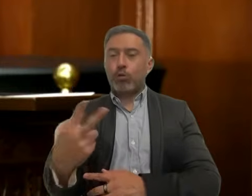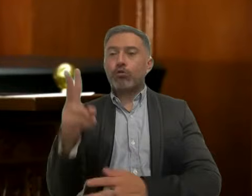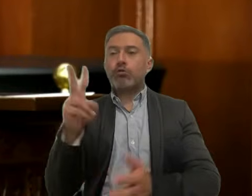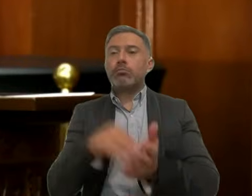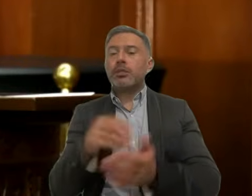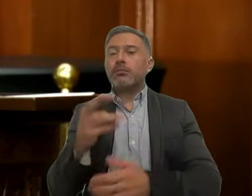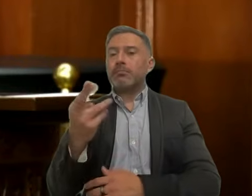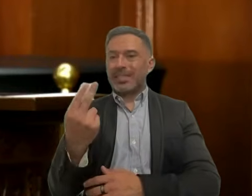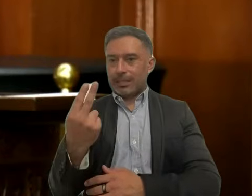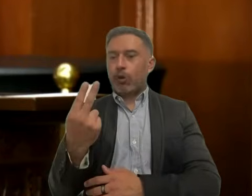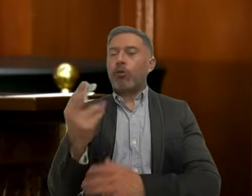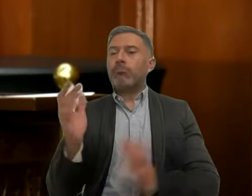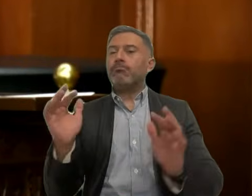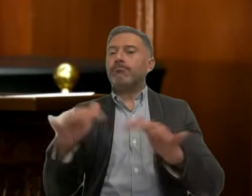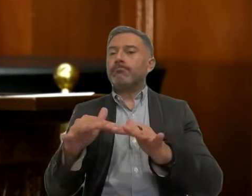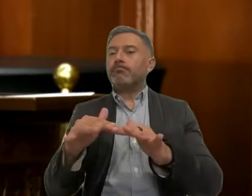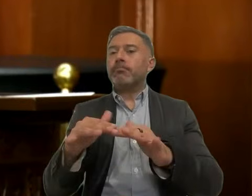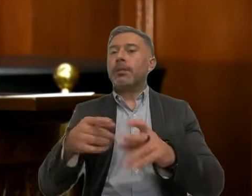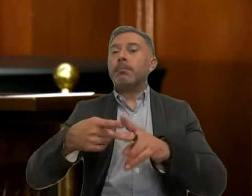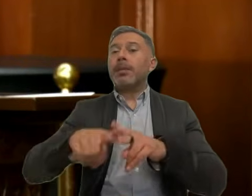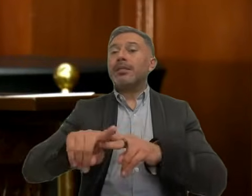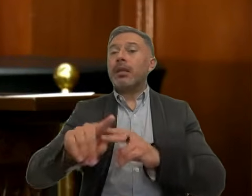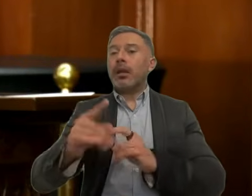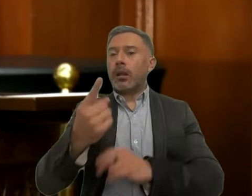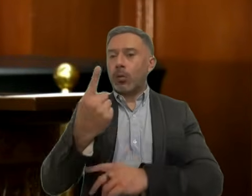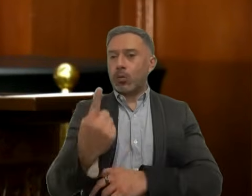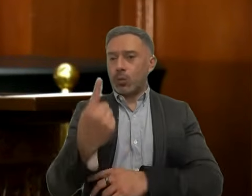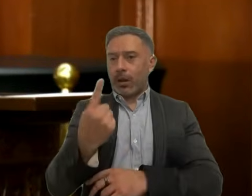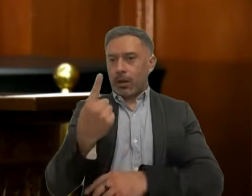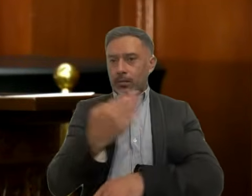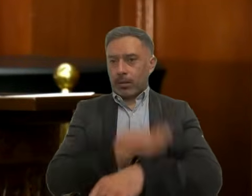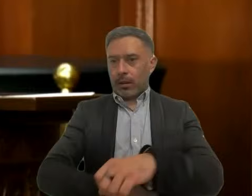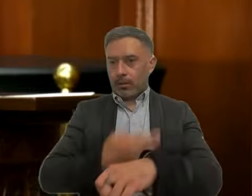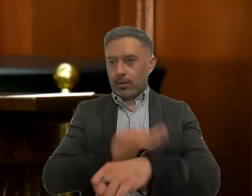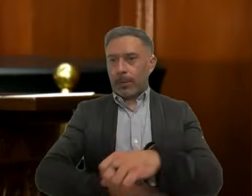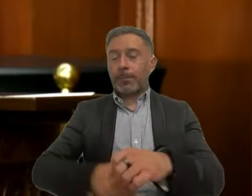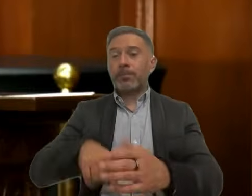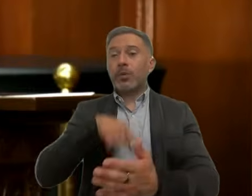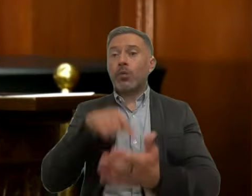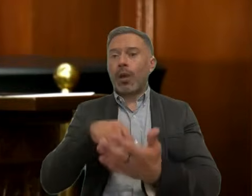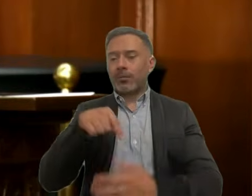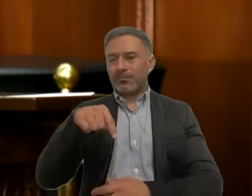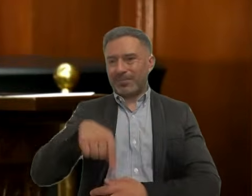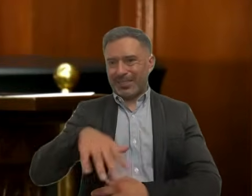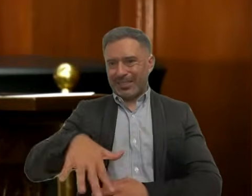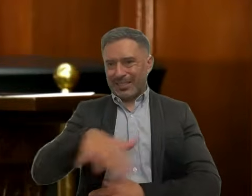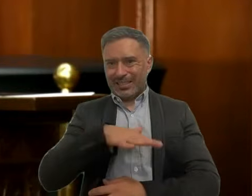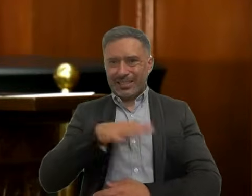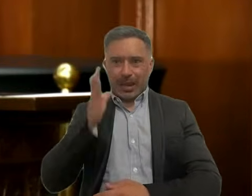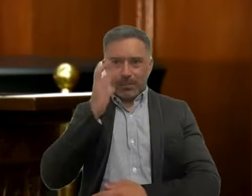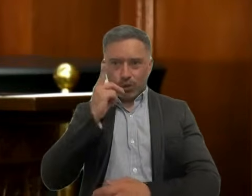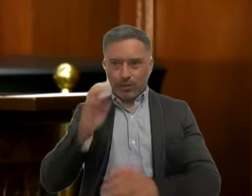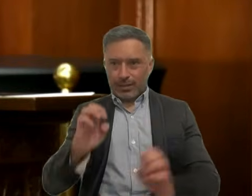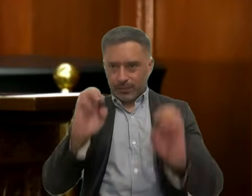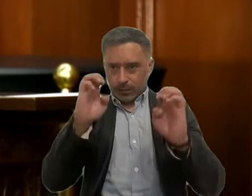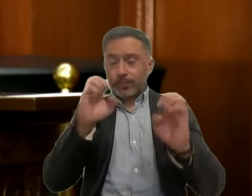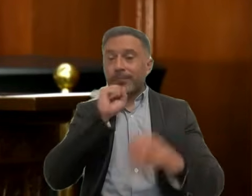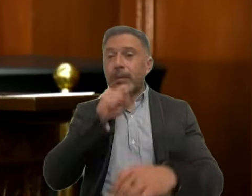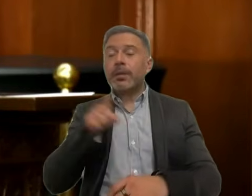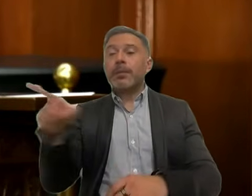2025, a partir de las 13 horas, en el recinto del Poder Legislativo, y la publicación de